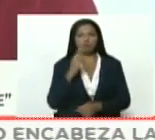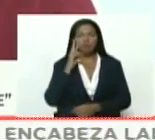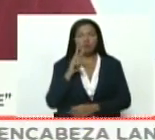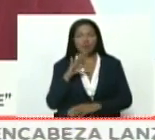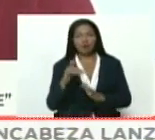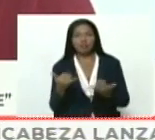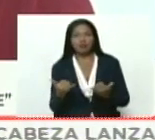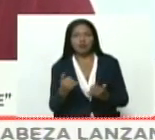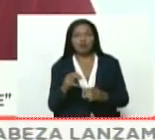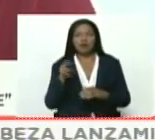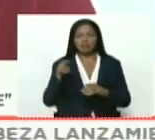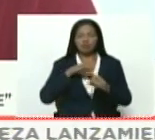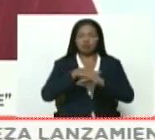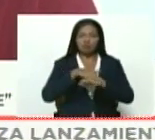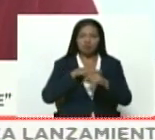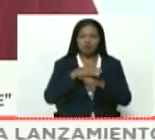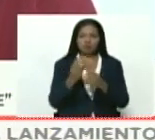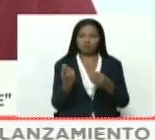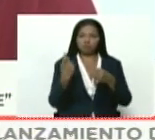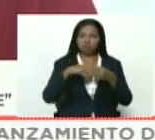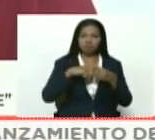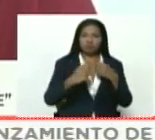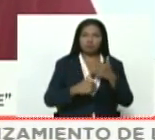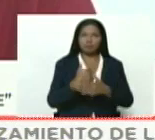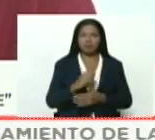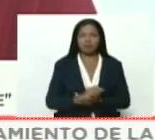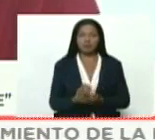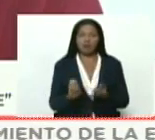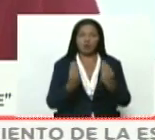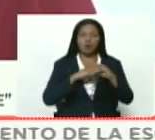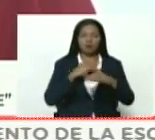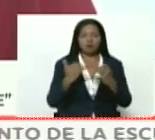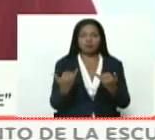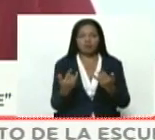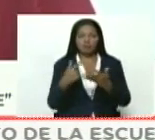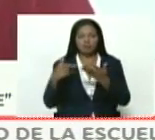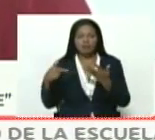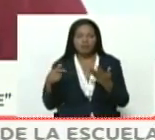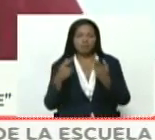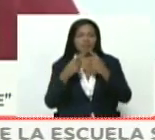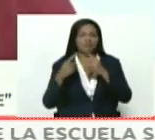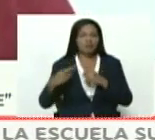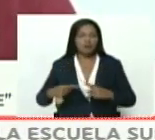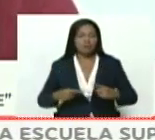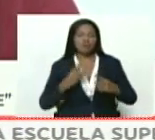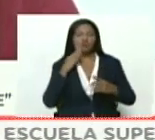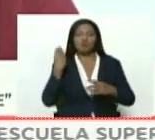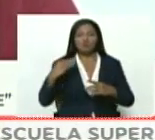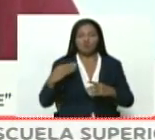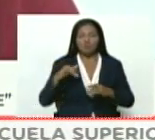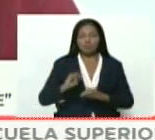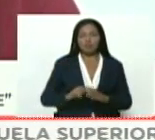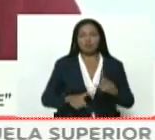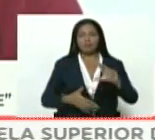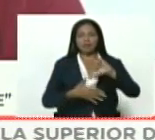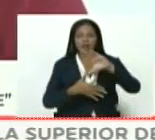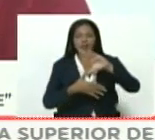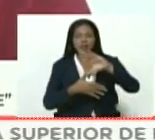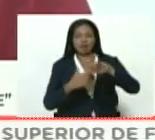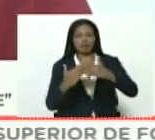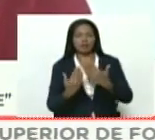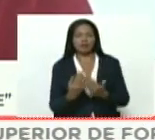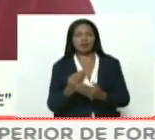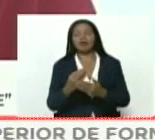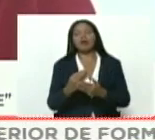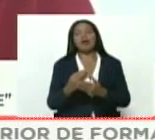camarada Héctor Rodríguez, complementando ahí. Ya hemos tenido acuerdos con diferentes juventudes de América Latina, con diferentes juventudes de Europa,